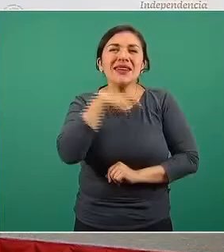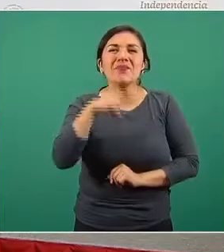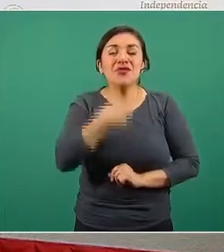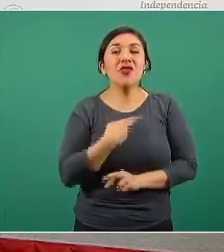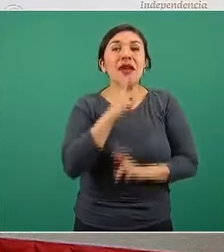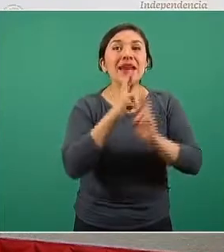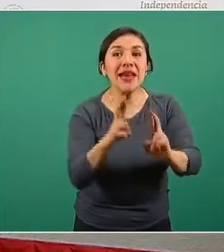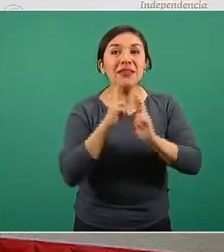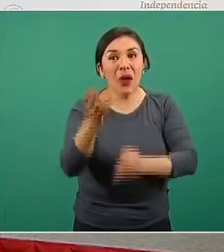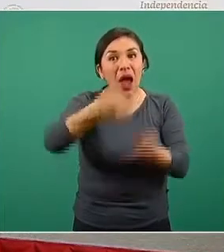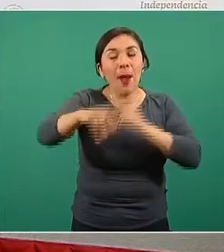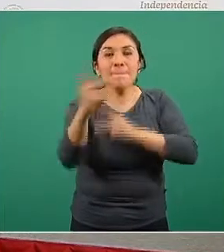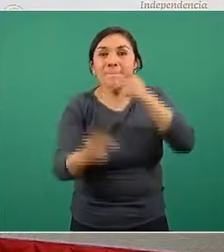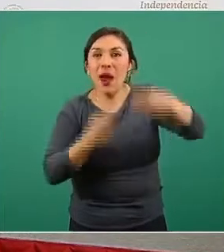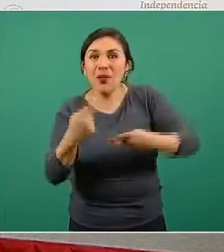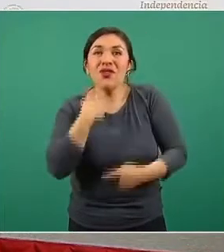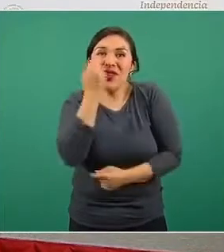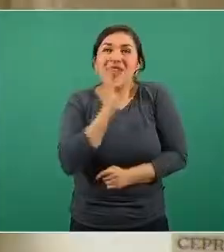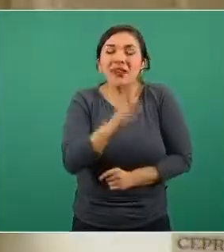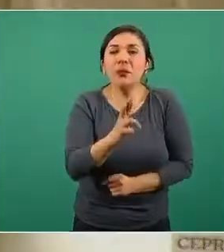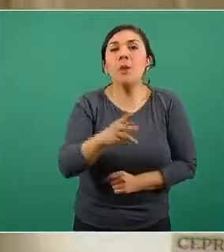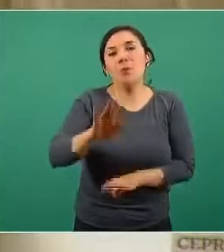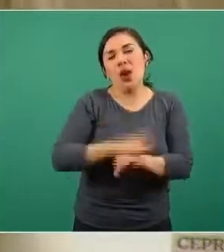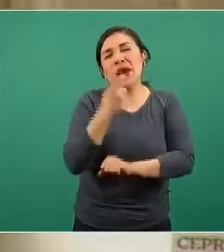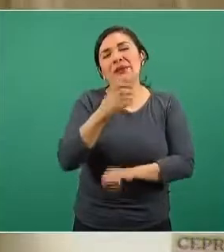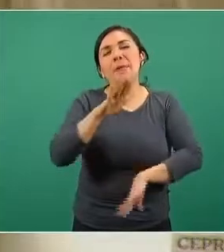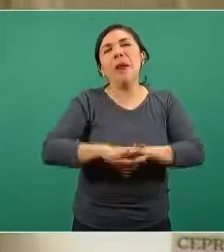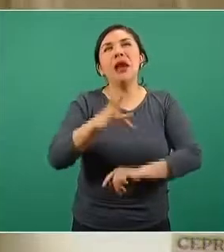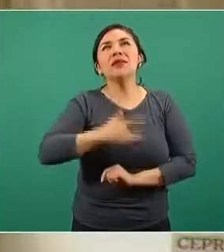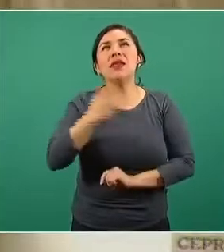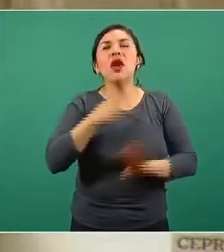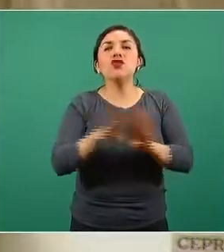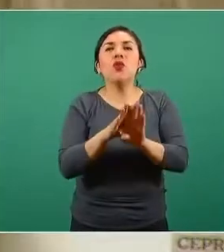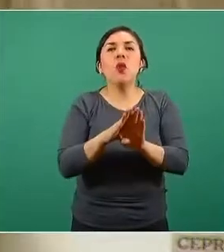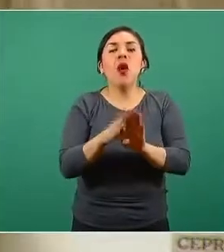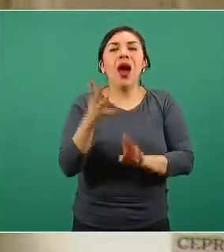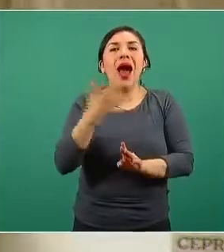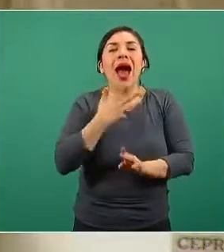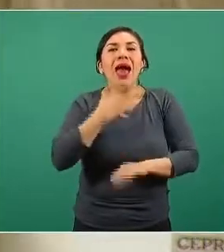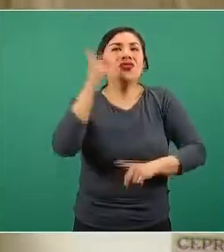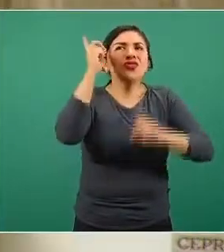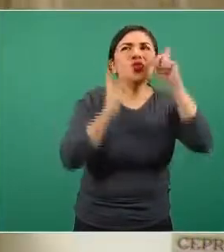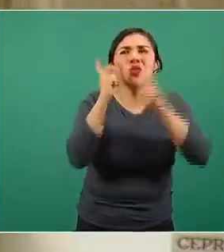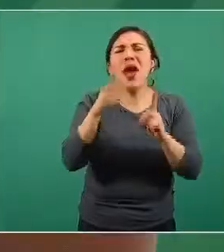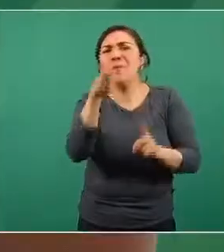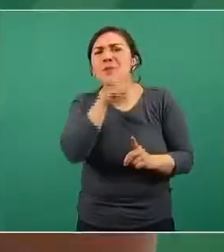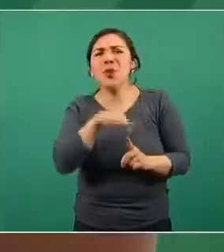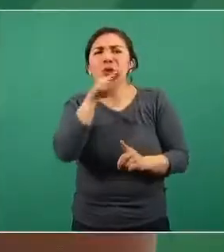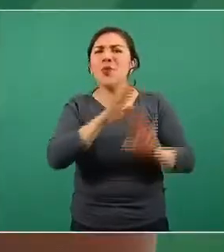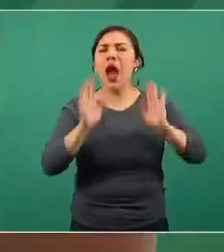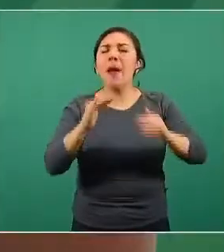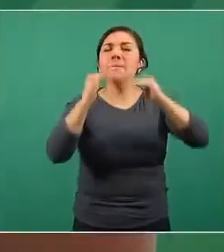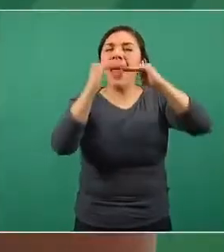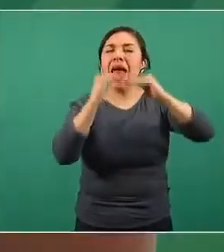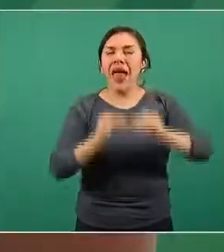todas nuestras preguntas porque eso disminuiría definitivamente nuestros niveles de ansiedad, nuestros niveles